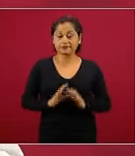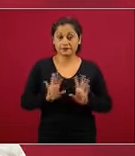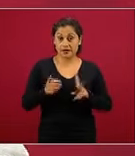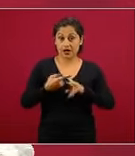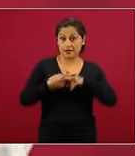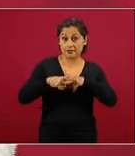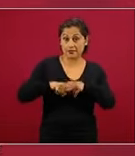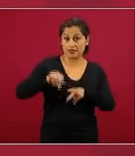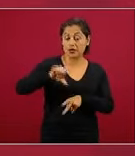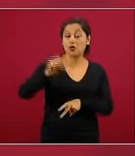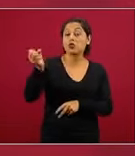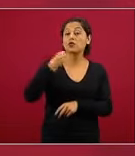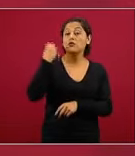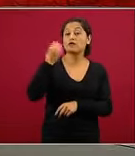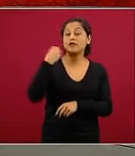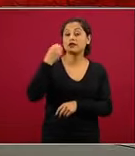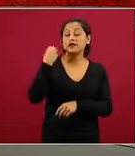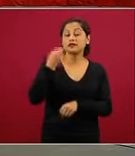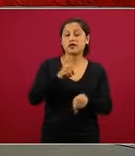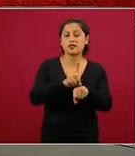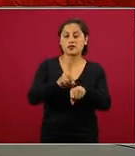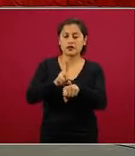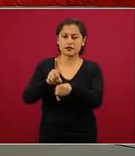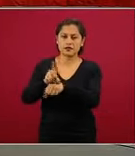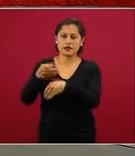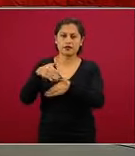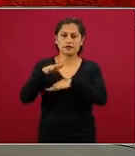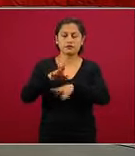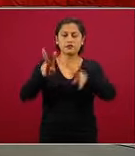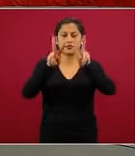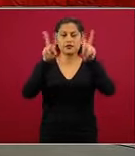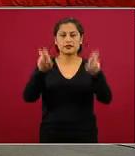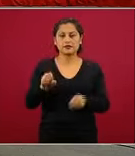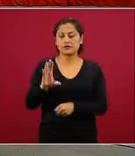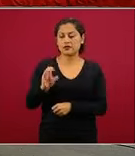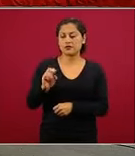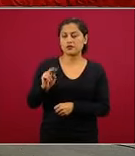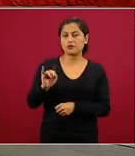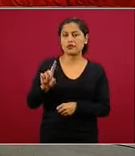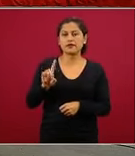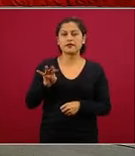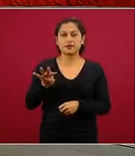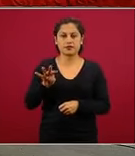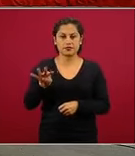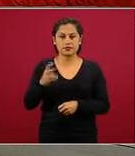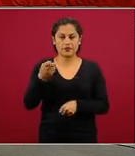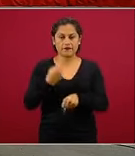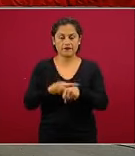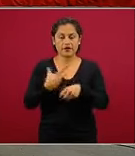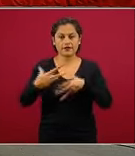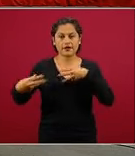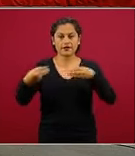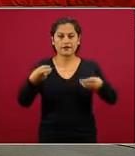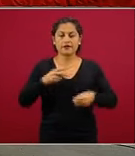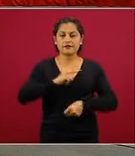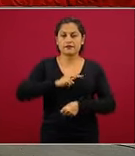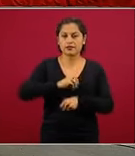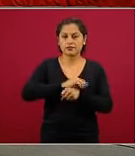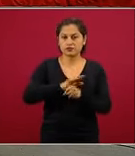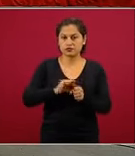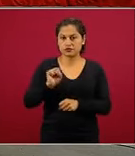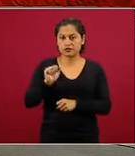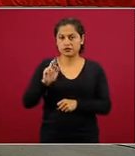conferencia de prensa diaria sobre COVID-19, la epidemia causada por el nuevo coronavirus SARS-CoV-2. Estamos